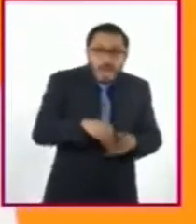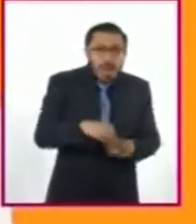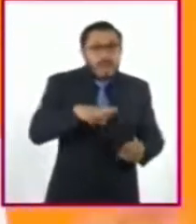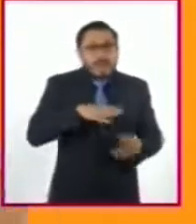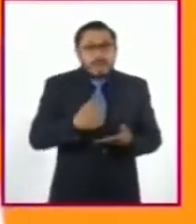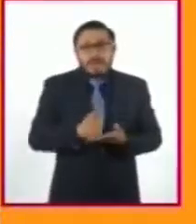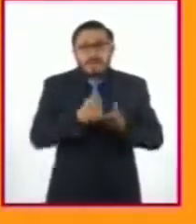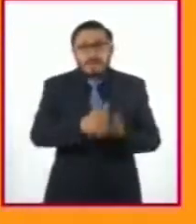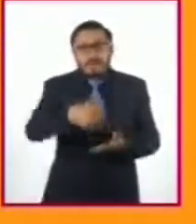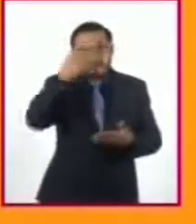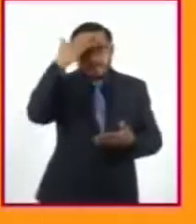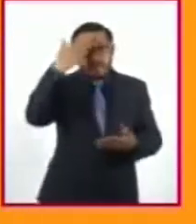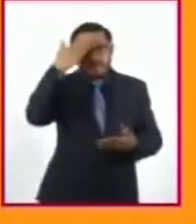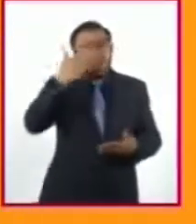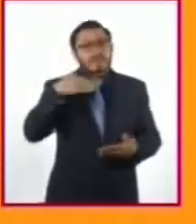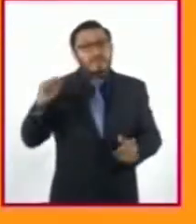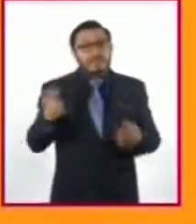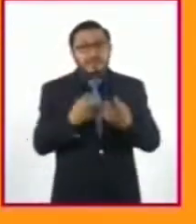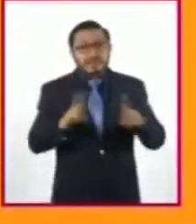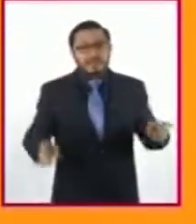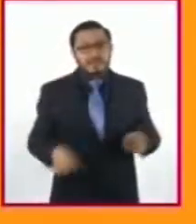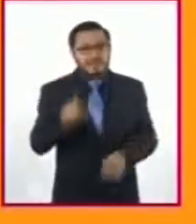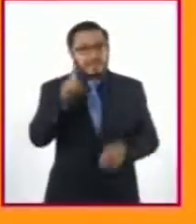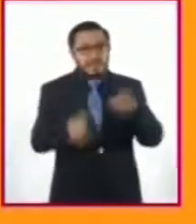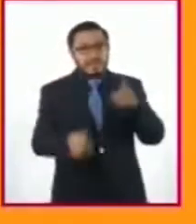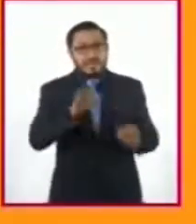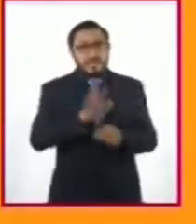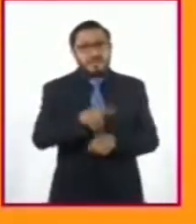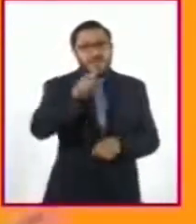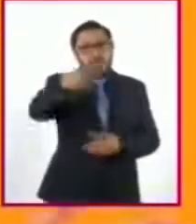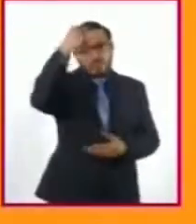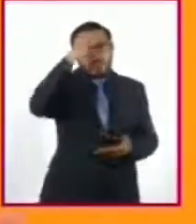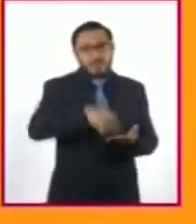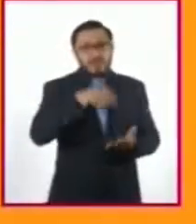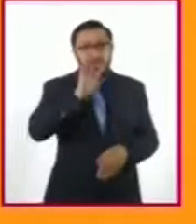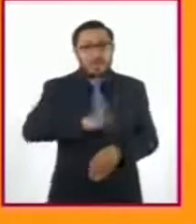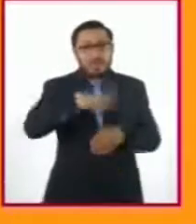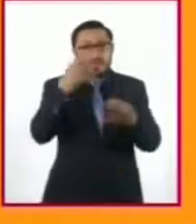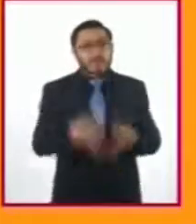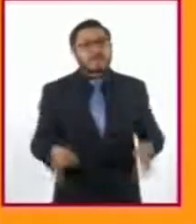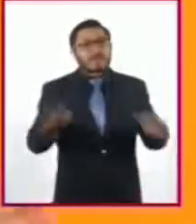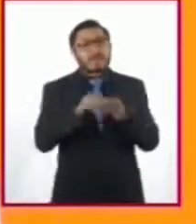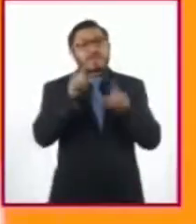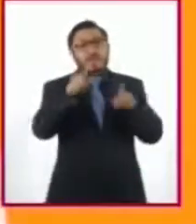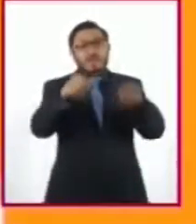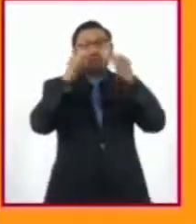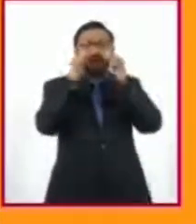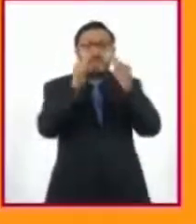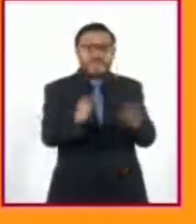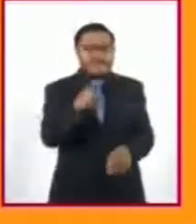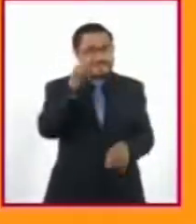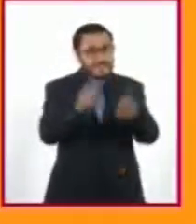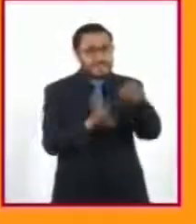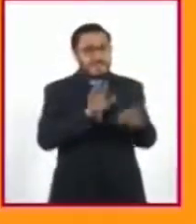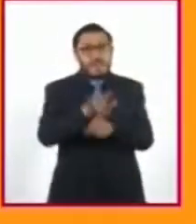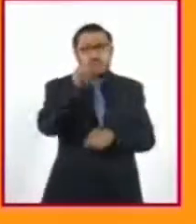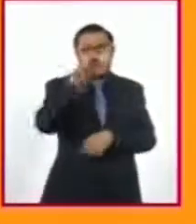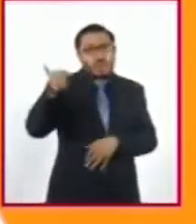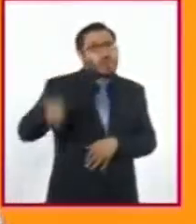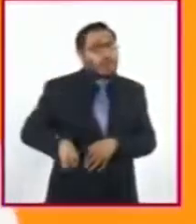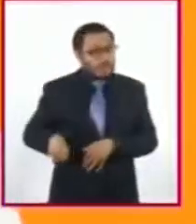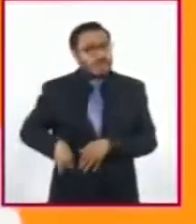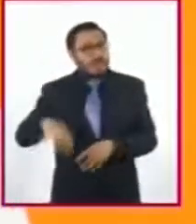elegirán según las consideren como más importantes de atender de acuerdo a sus intereses y